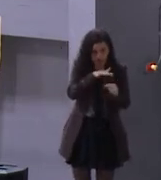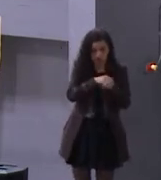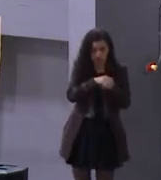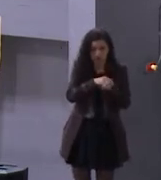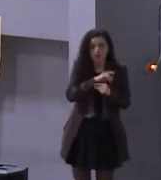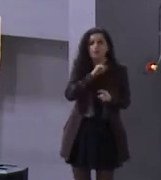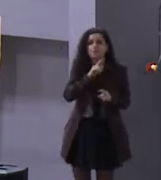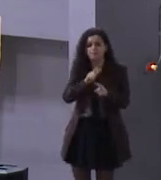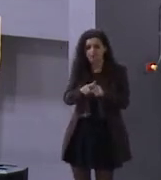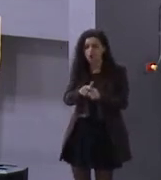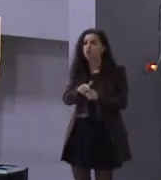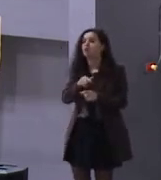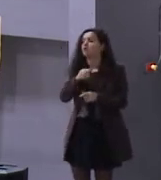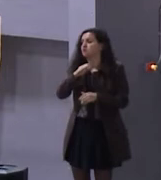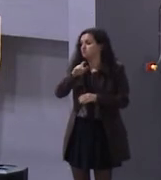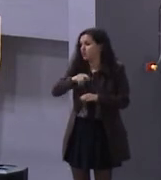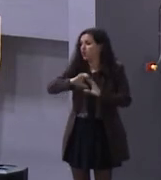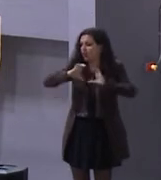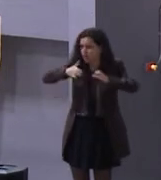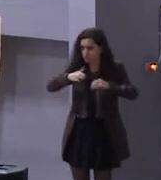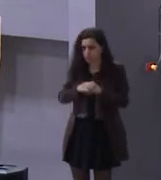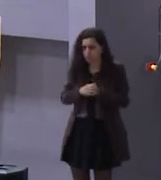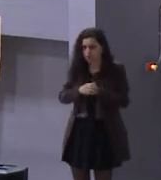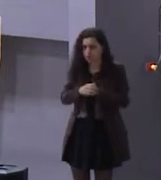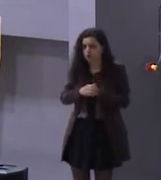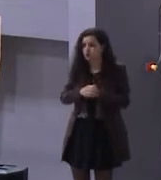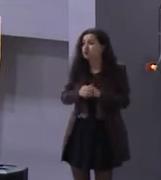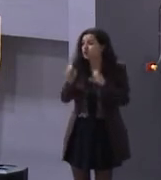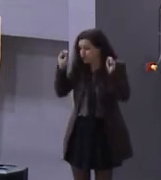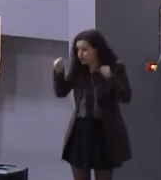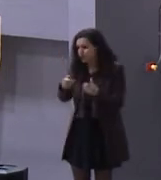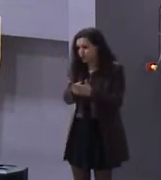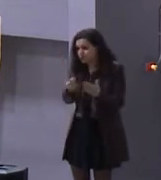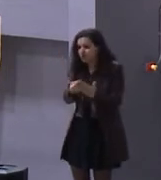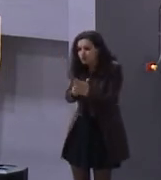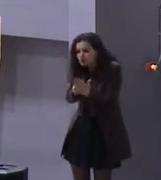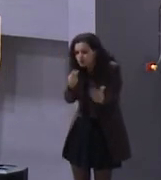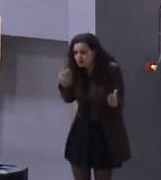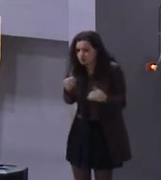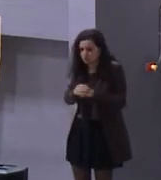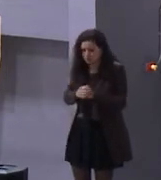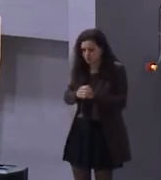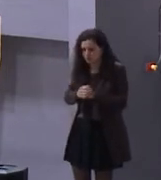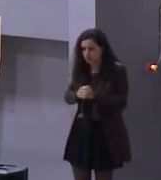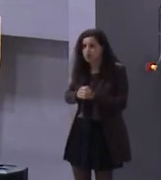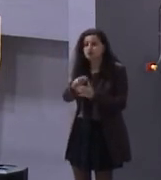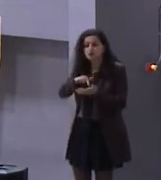también hizo sus clases y terminó el calendario académico, se le permitió las cancelaciones y cancelaron. O sea